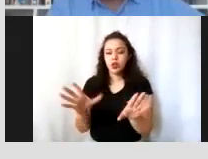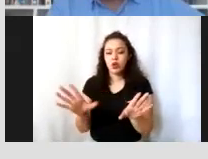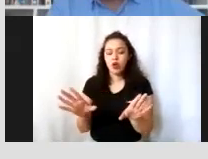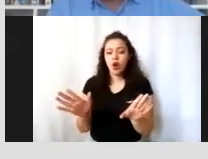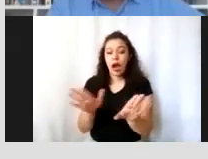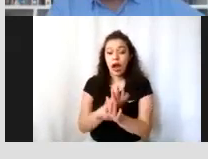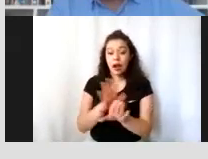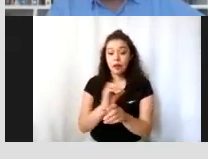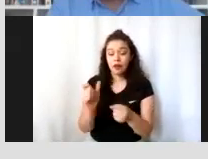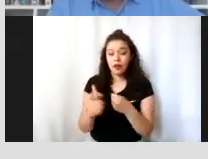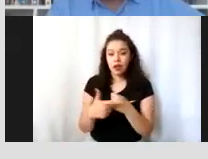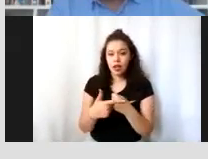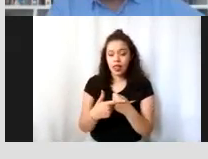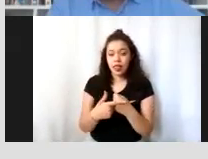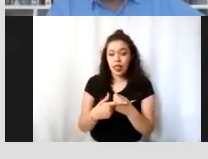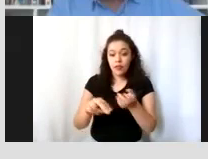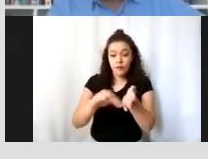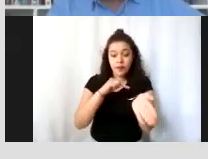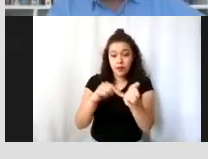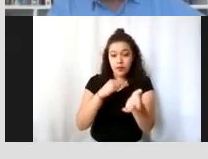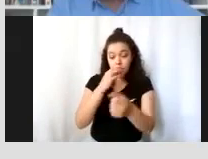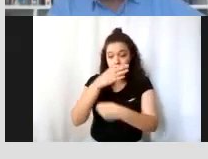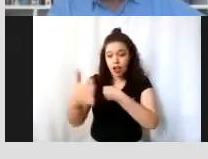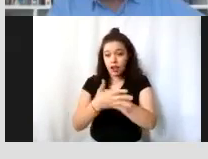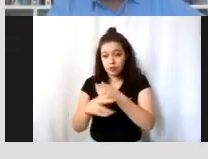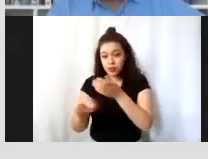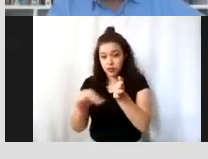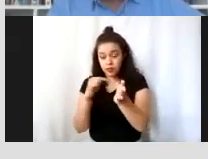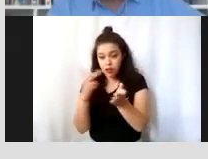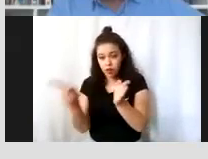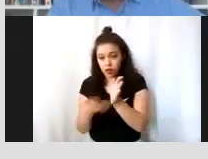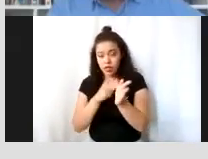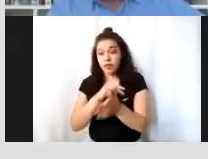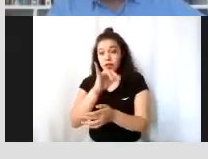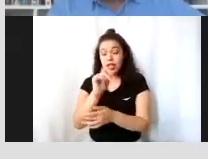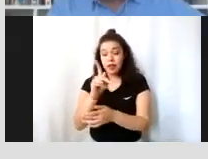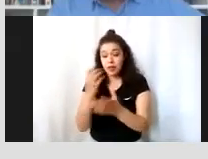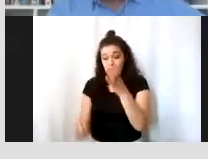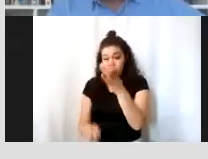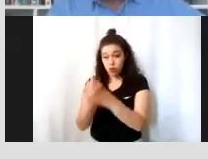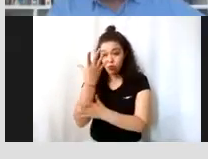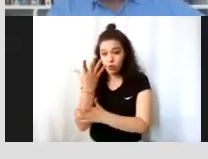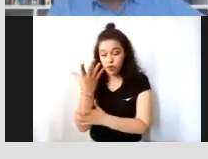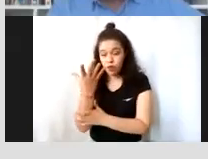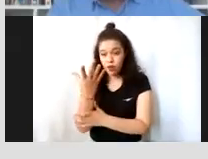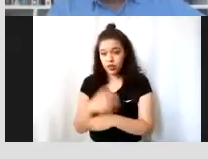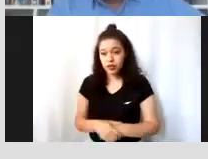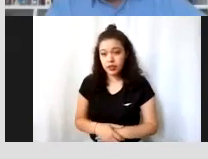¿me tendrían que volver a firmar el aviso de privacidad con la nueva asociación con la que van a trabajar?